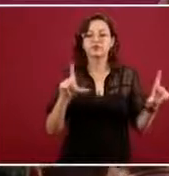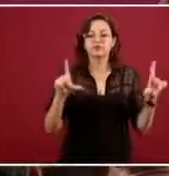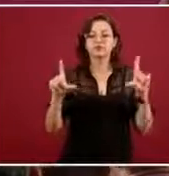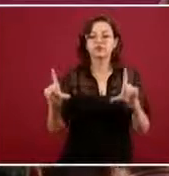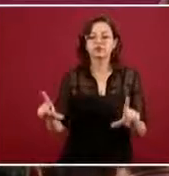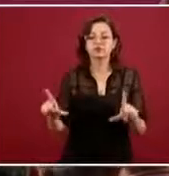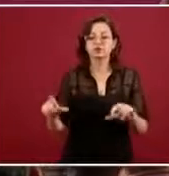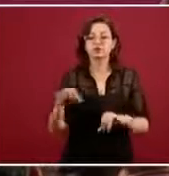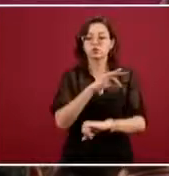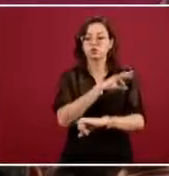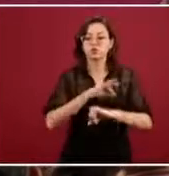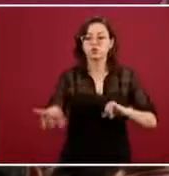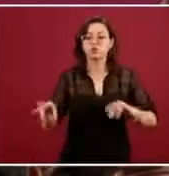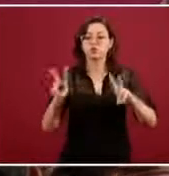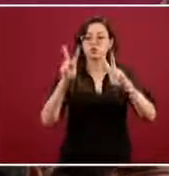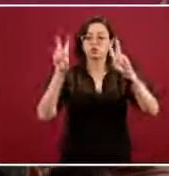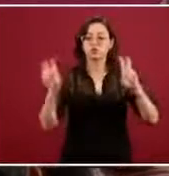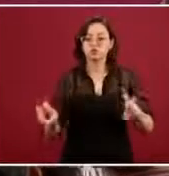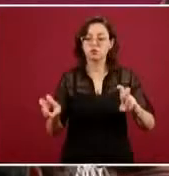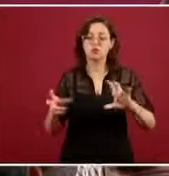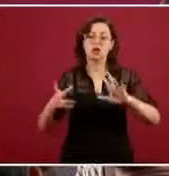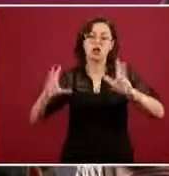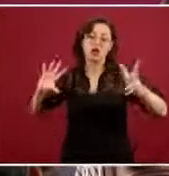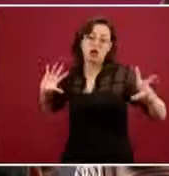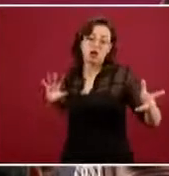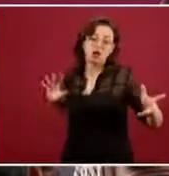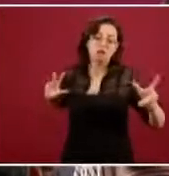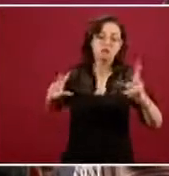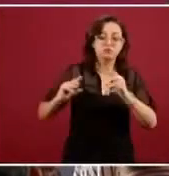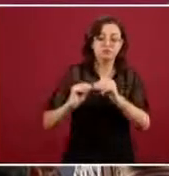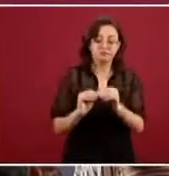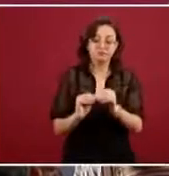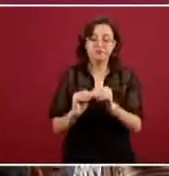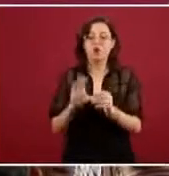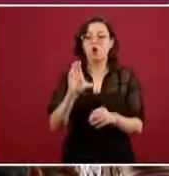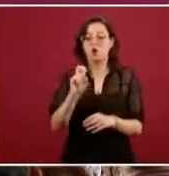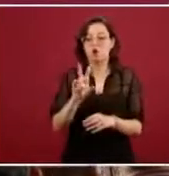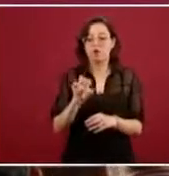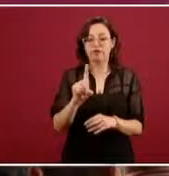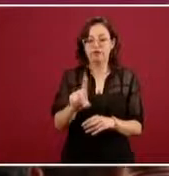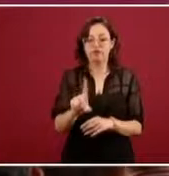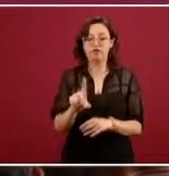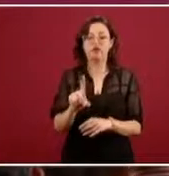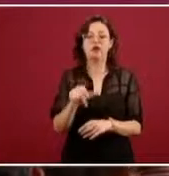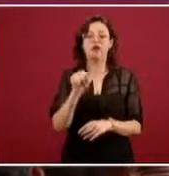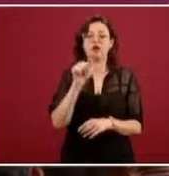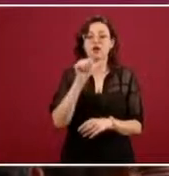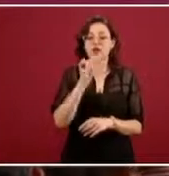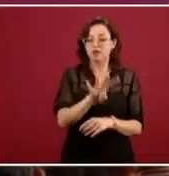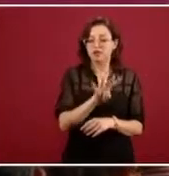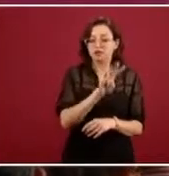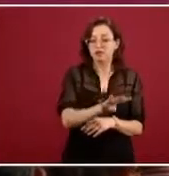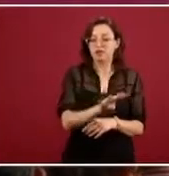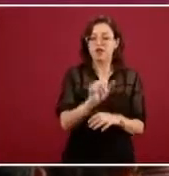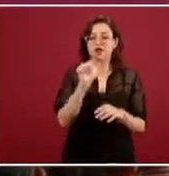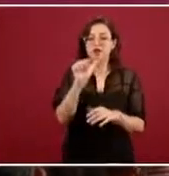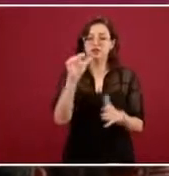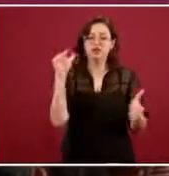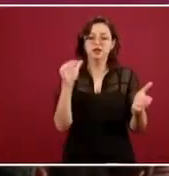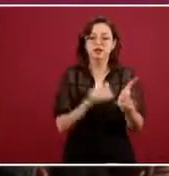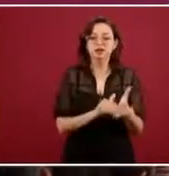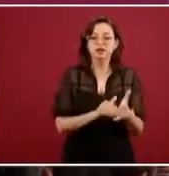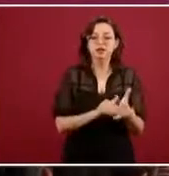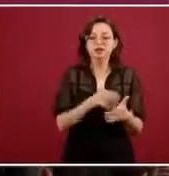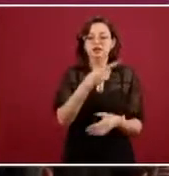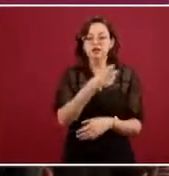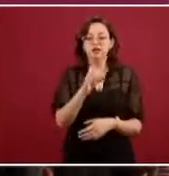la última del panorama, nuestros casos acumulados confirmados de COVID-19, ahí están los